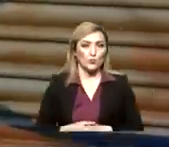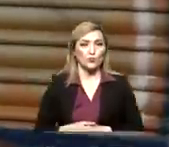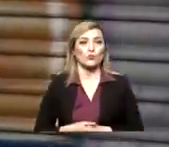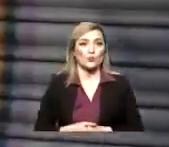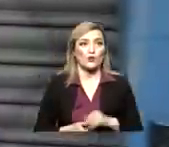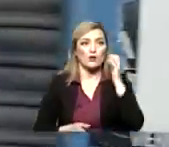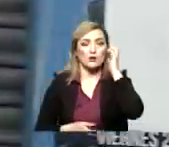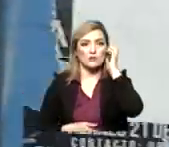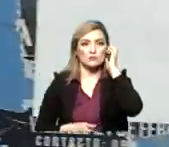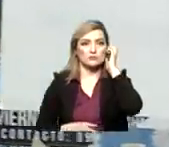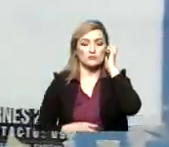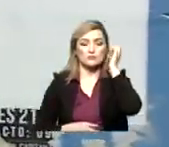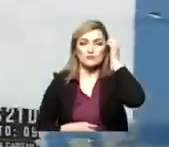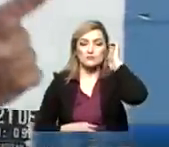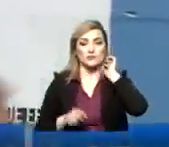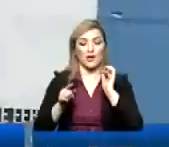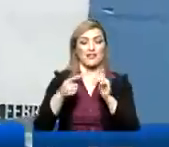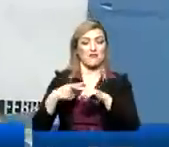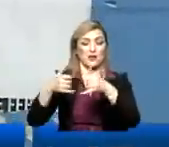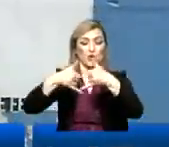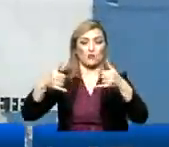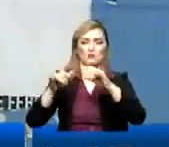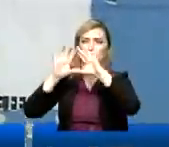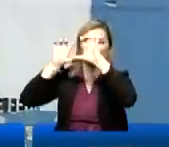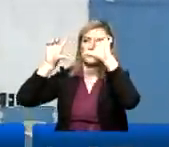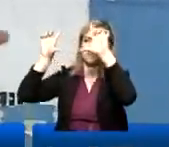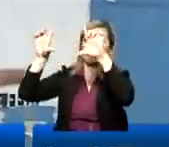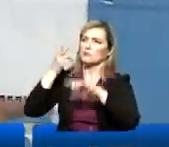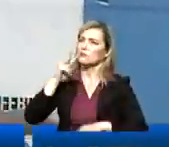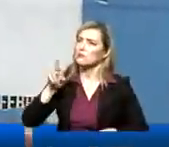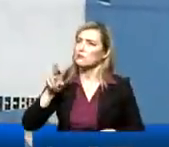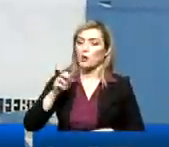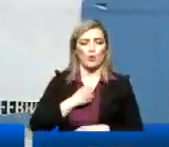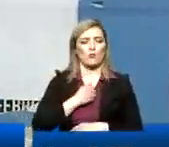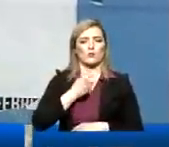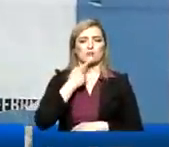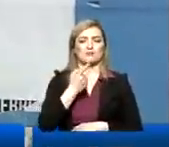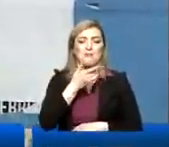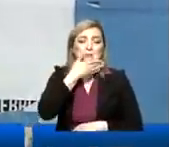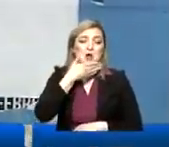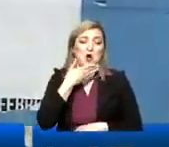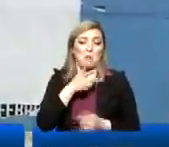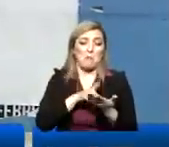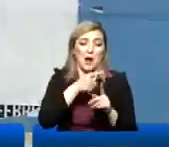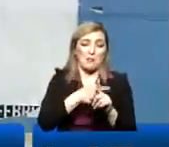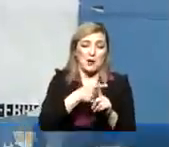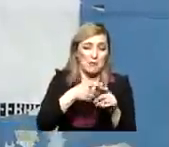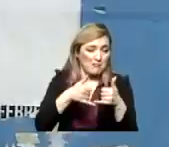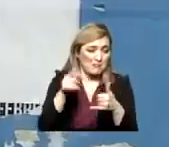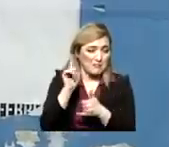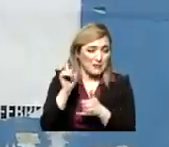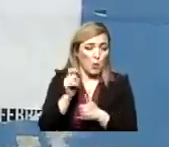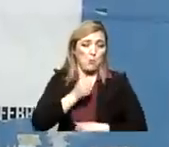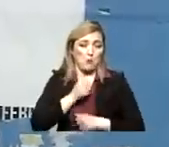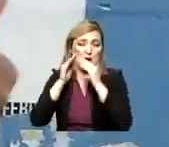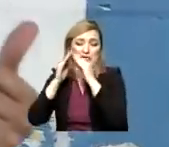como estos nos hemos encontrado en varios locales comerciales de esta zona. Sus propietarios han optado por implementar el